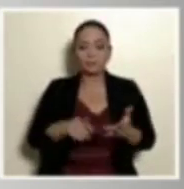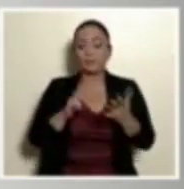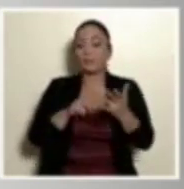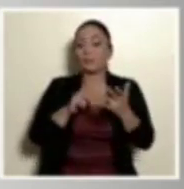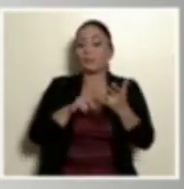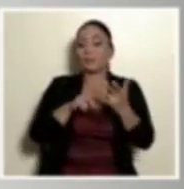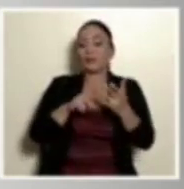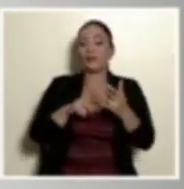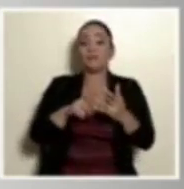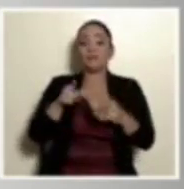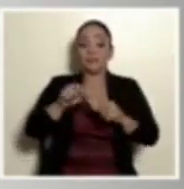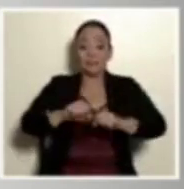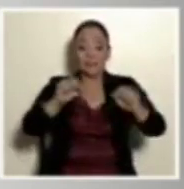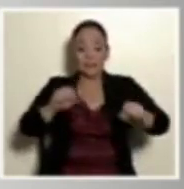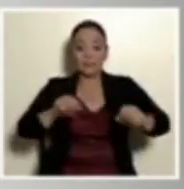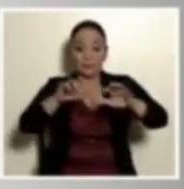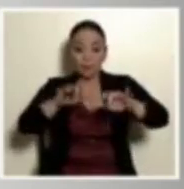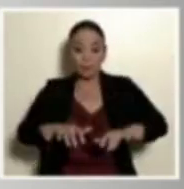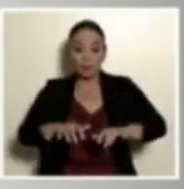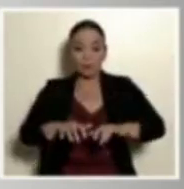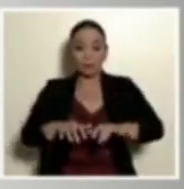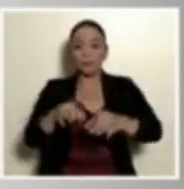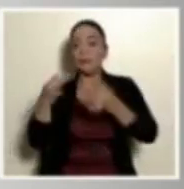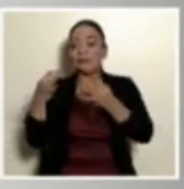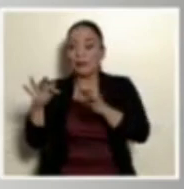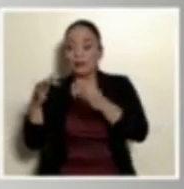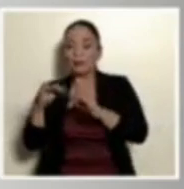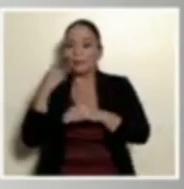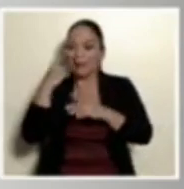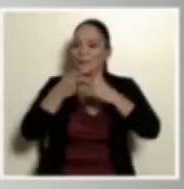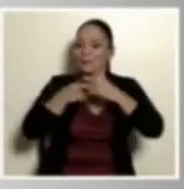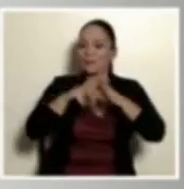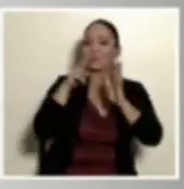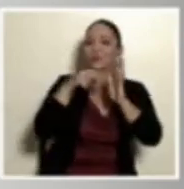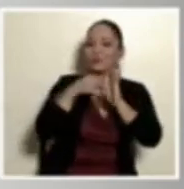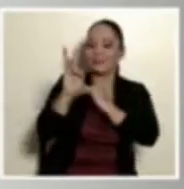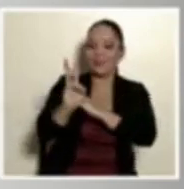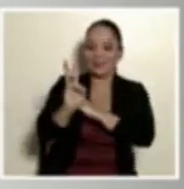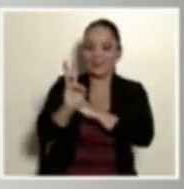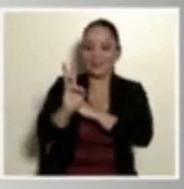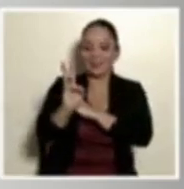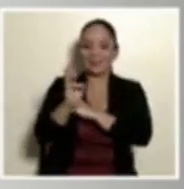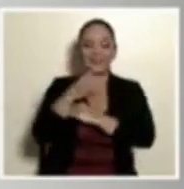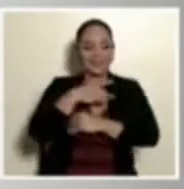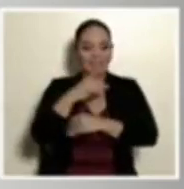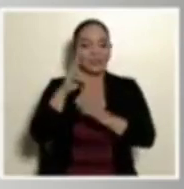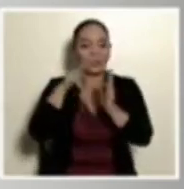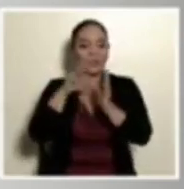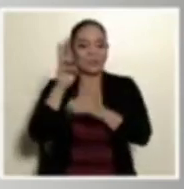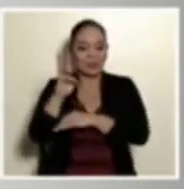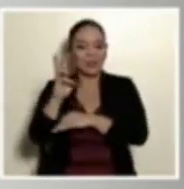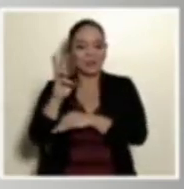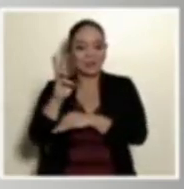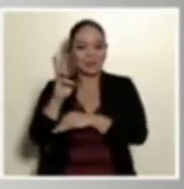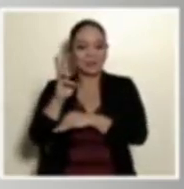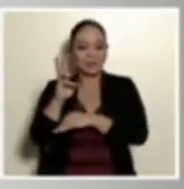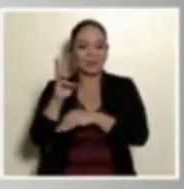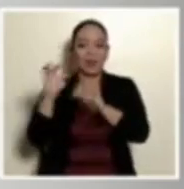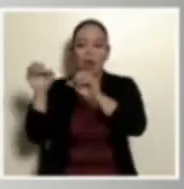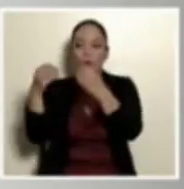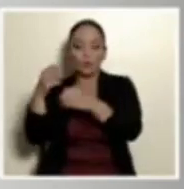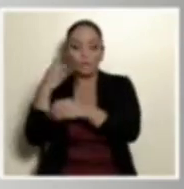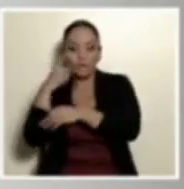informáticos. Desde el 2006, como les digo, vienen estas indicaciones de los órganos de